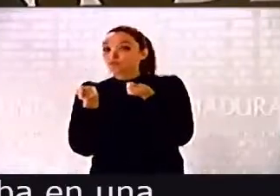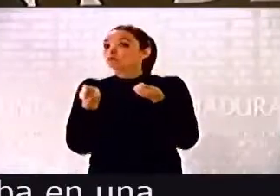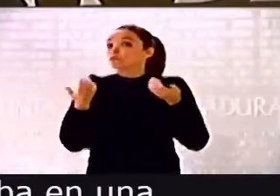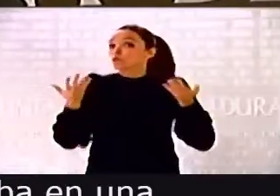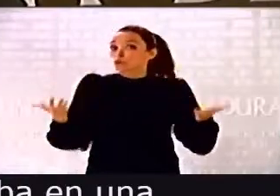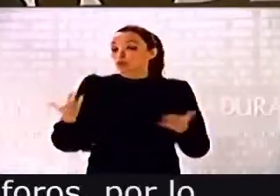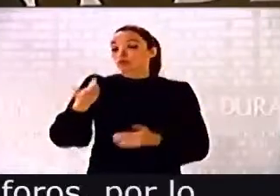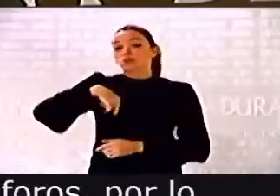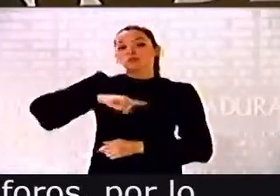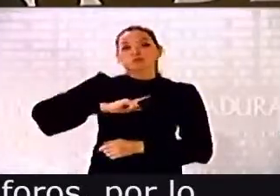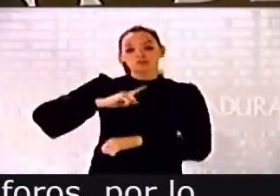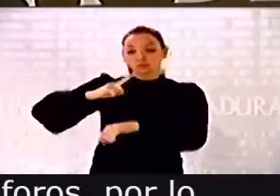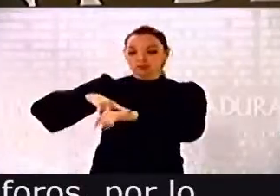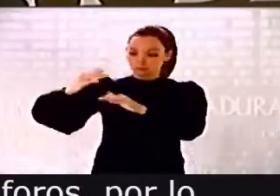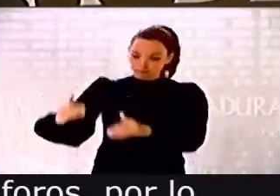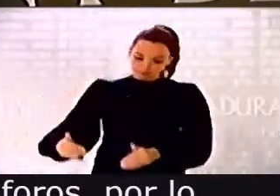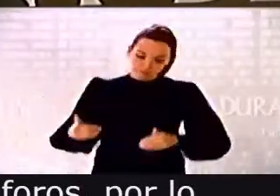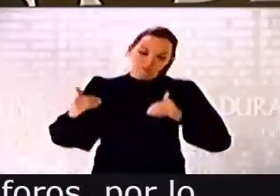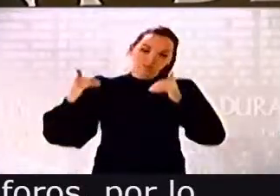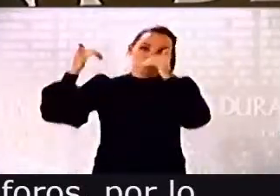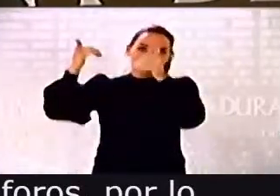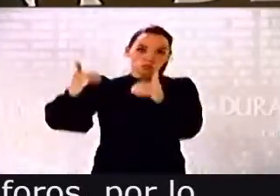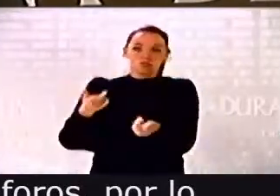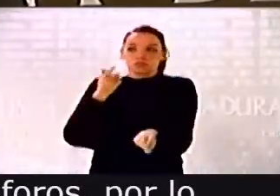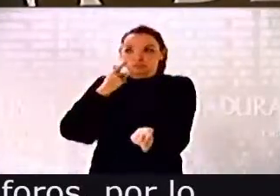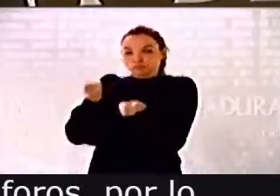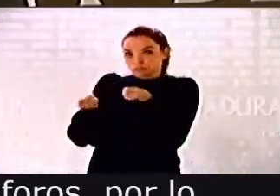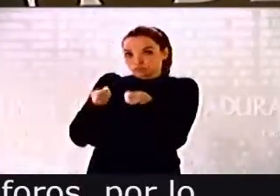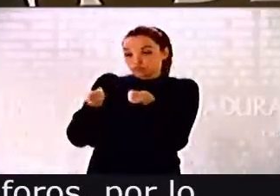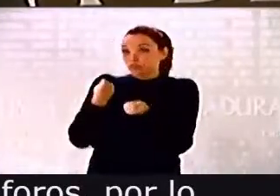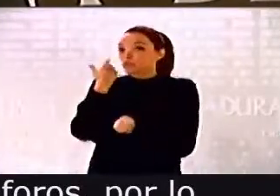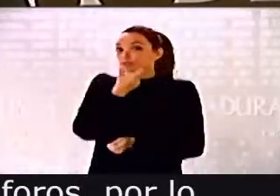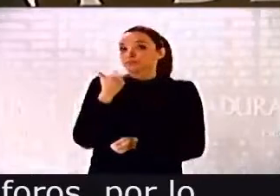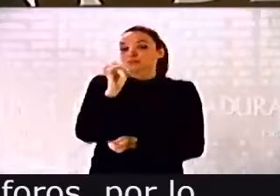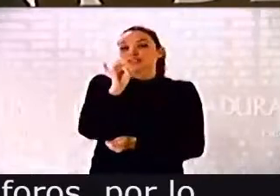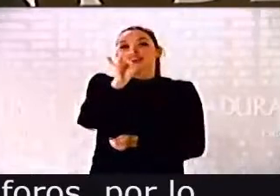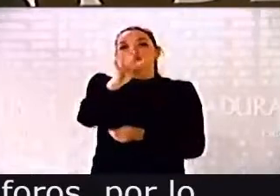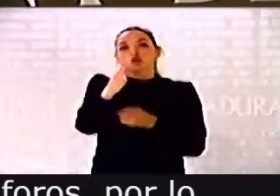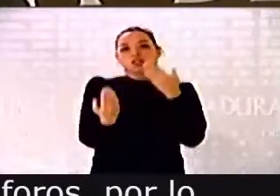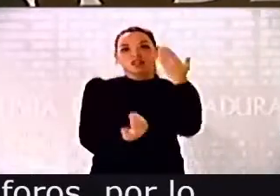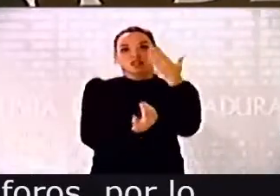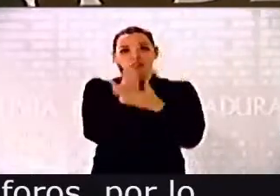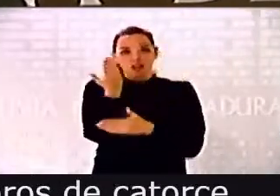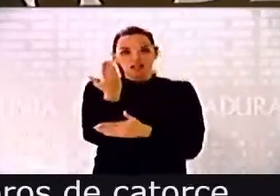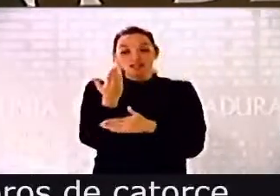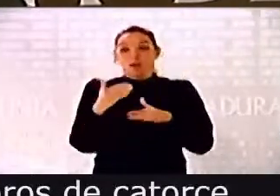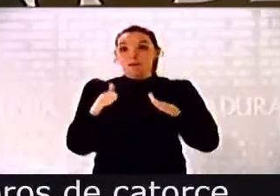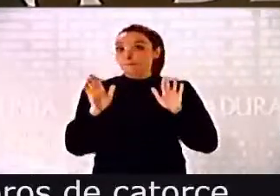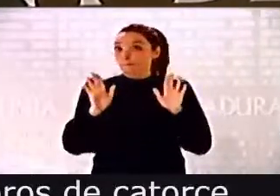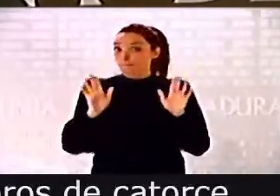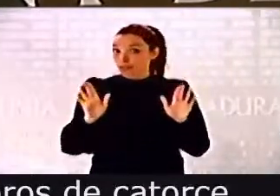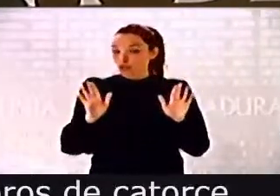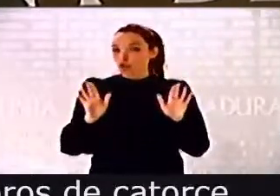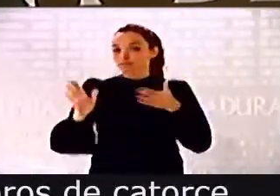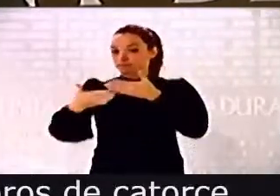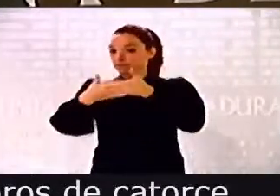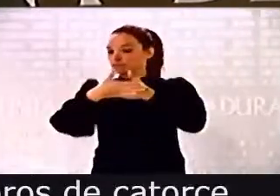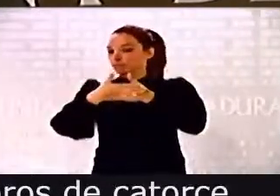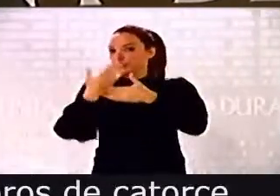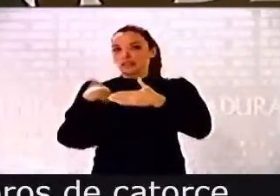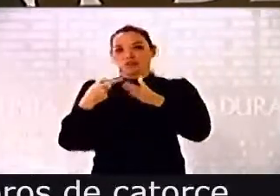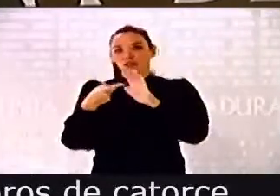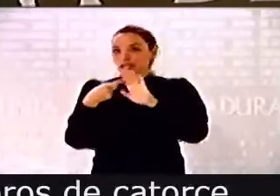una renovación del control de aforo de 14 días, pero eliminamos el aislamiento